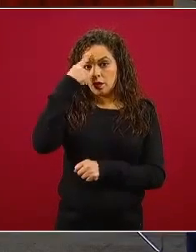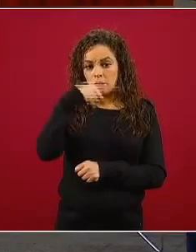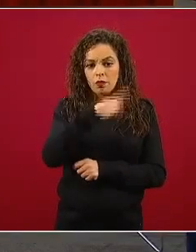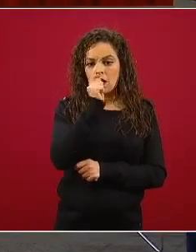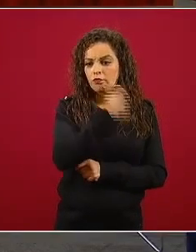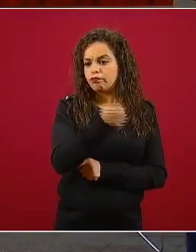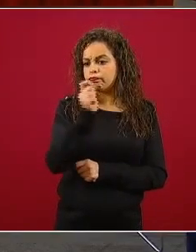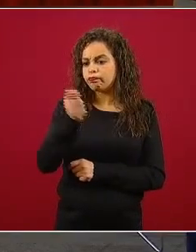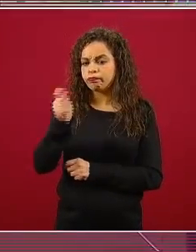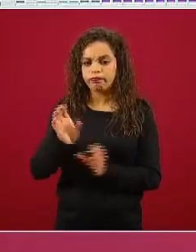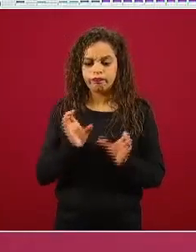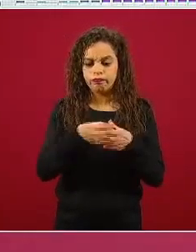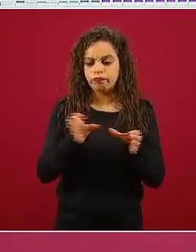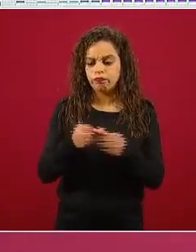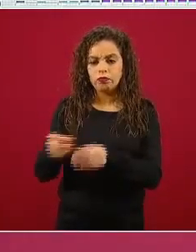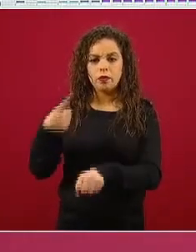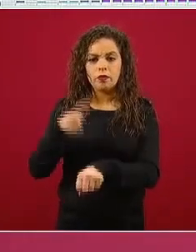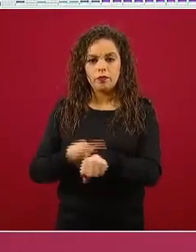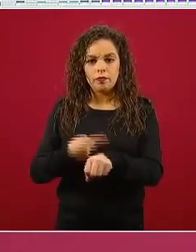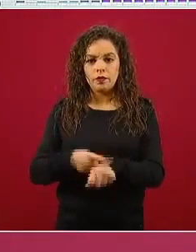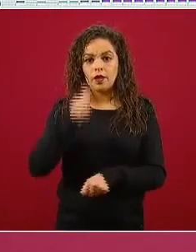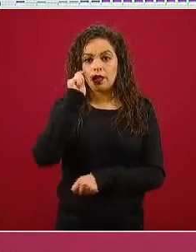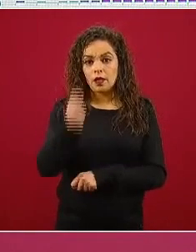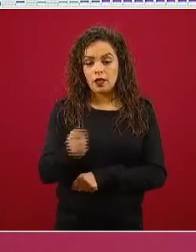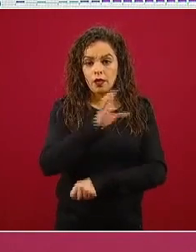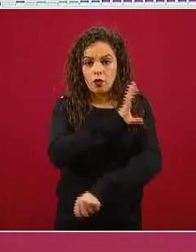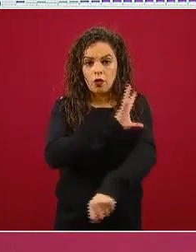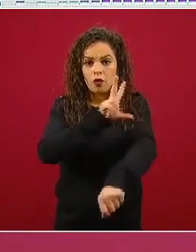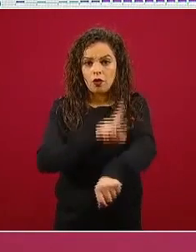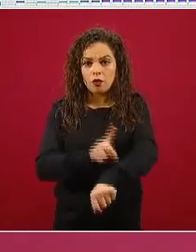Enfermedades que coordina la Organización Mundial de la Salud.